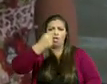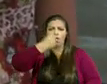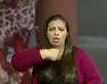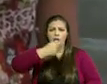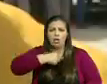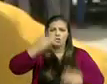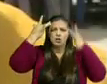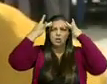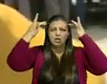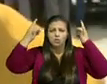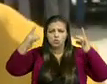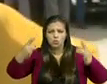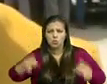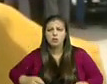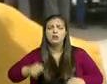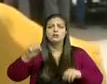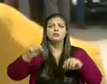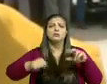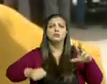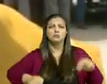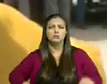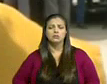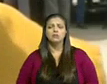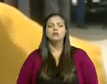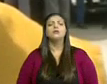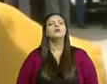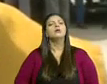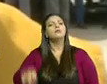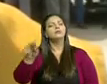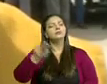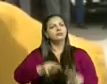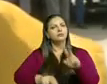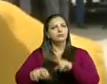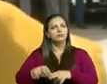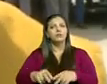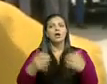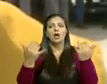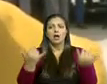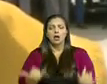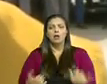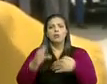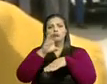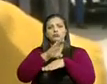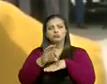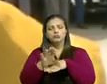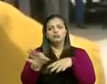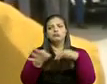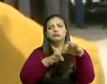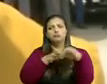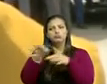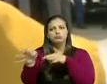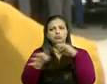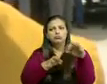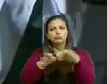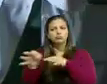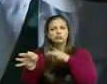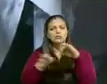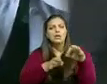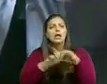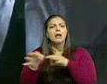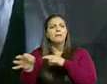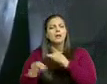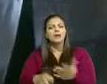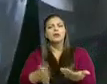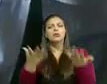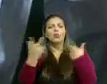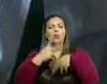secreción nasal. Bueno, nosotros en la parte de promoción y prevención estamos haciendo la visita a cada uno